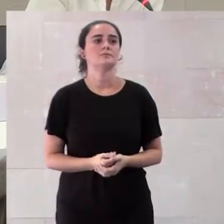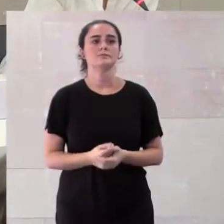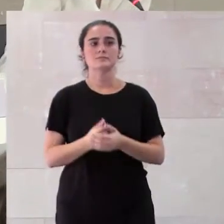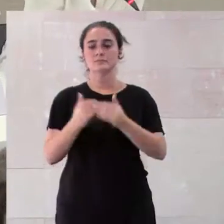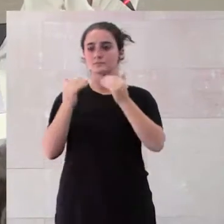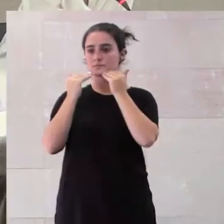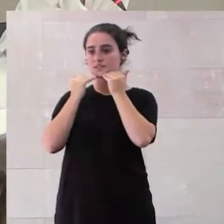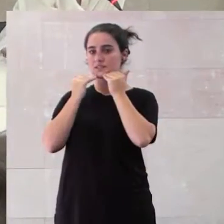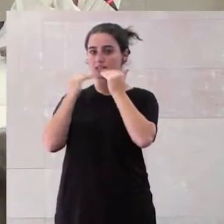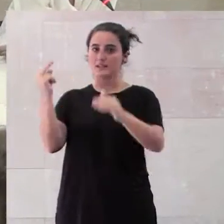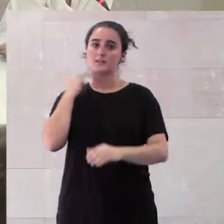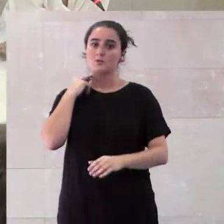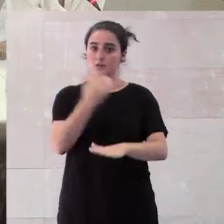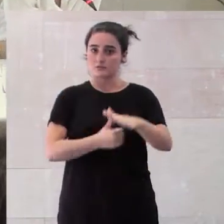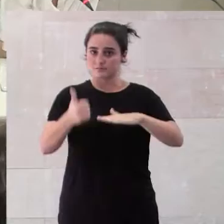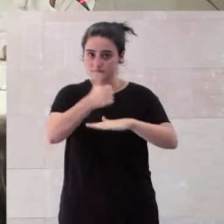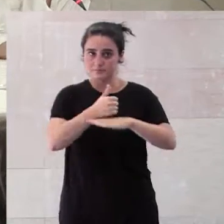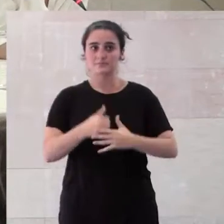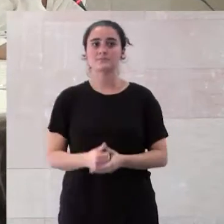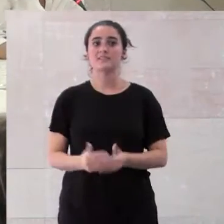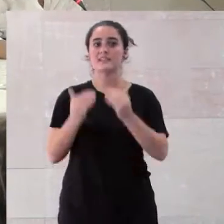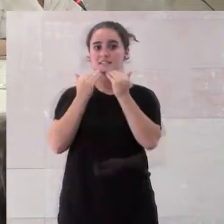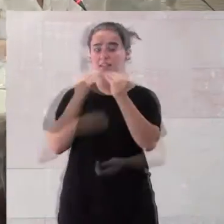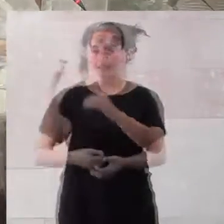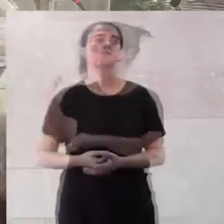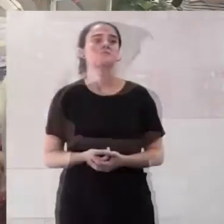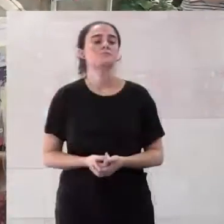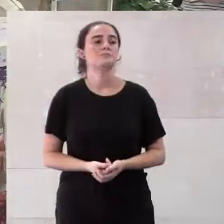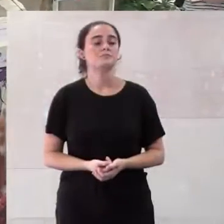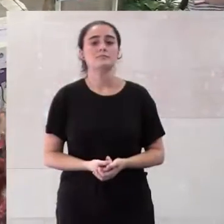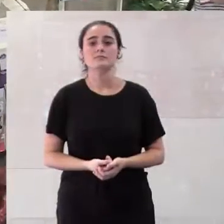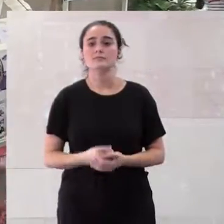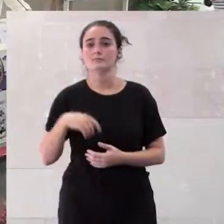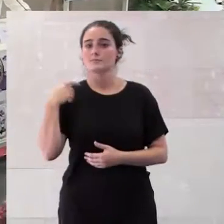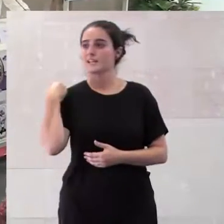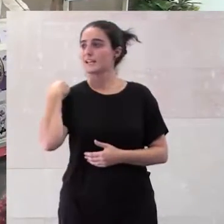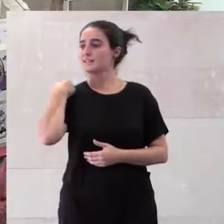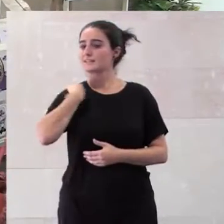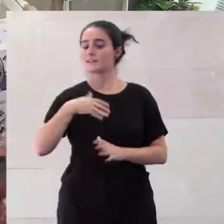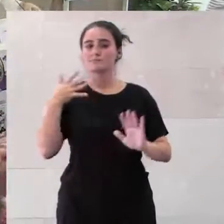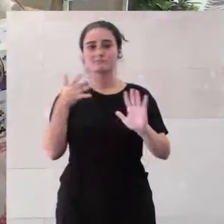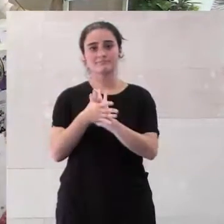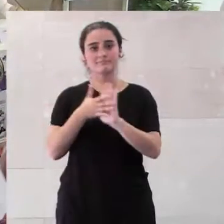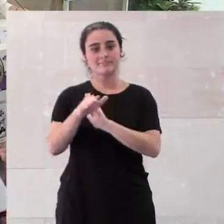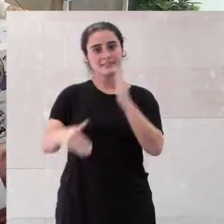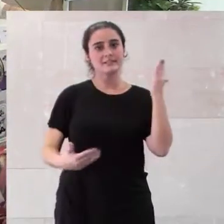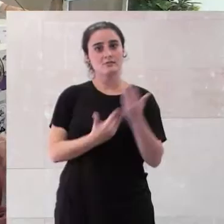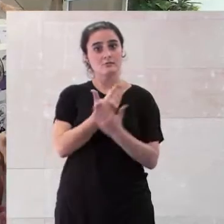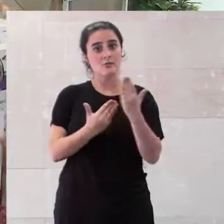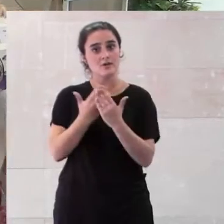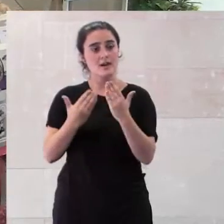Eskerrik asko diputatu nagusi jauna, eskerrik asko presidente Andrea ere bai. Bueno, esan dugun bezala, jardunaldi honetan,